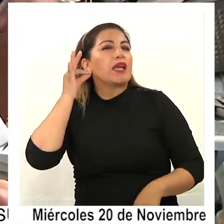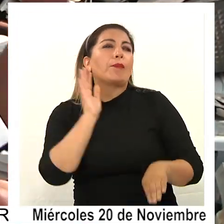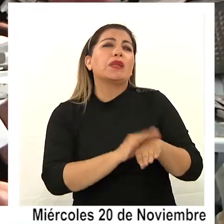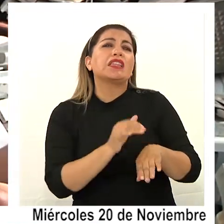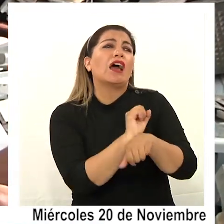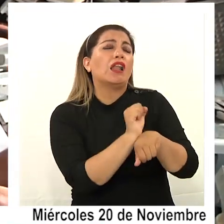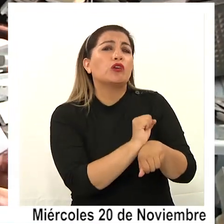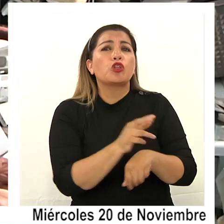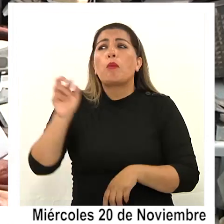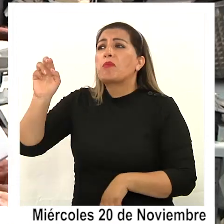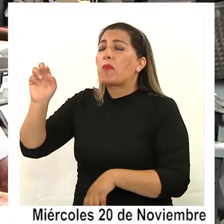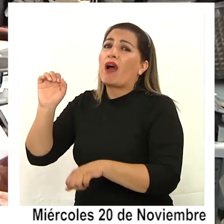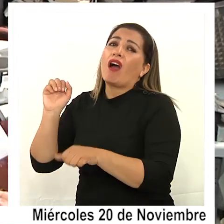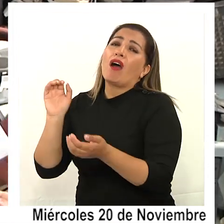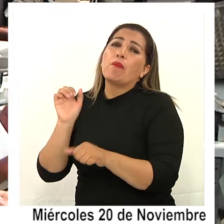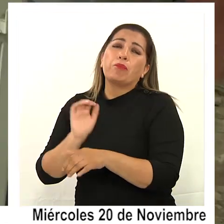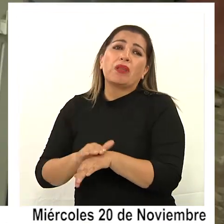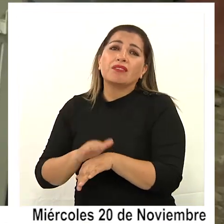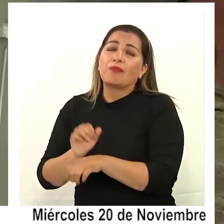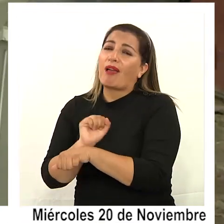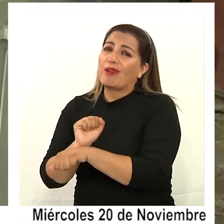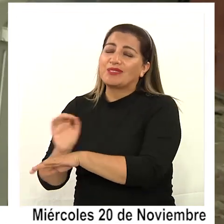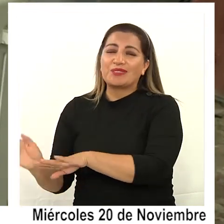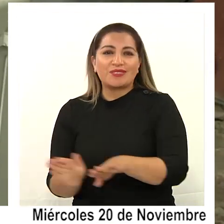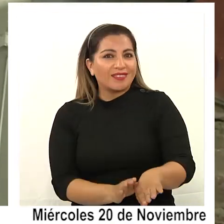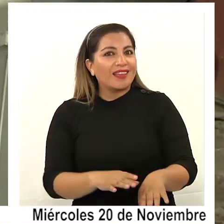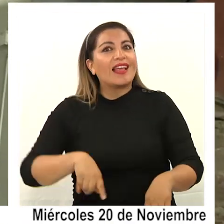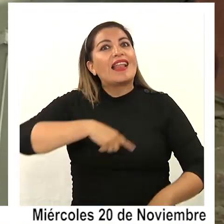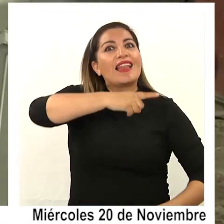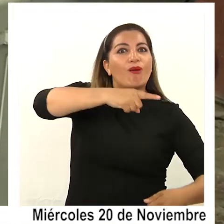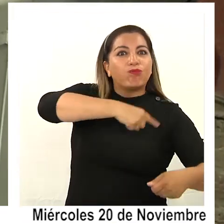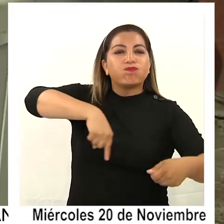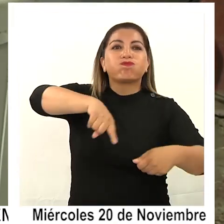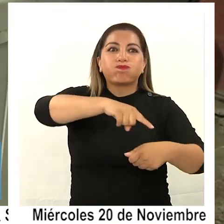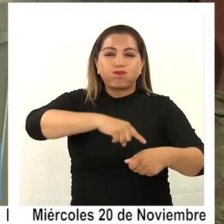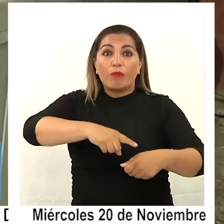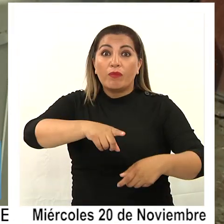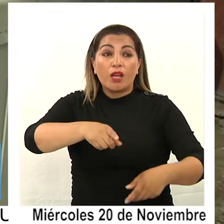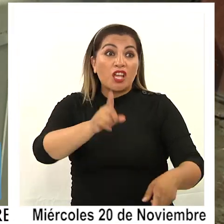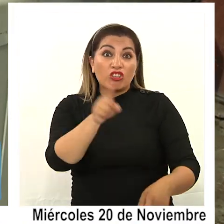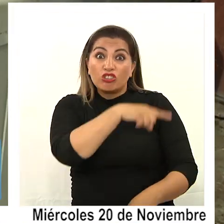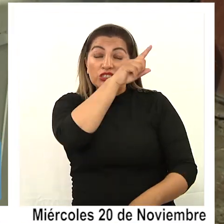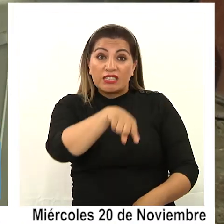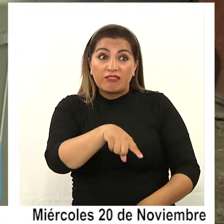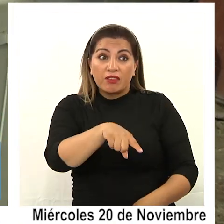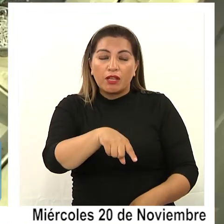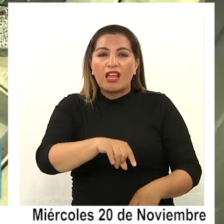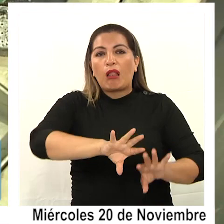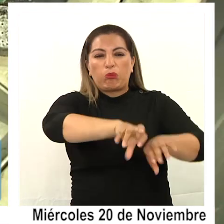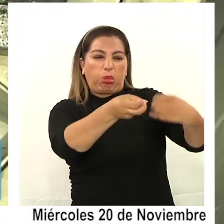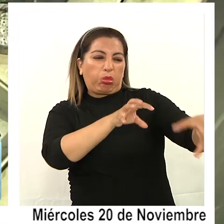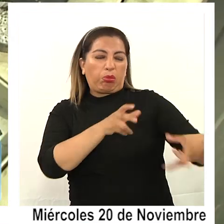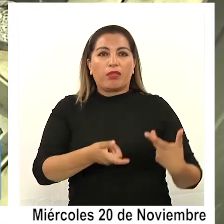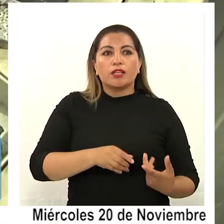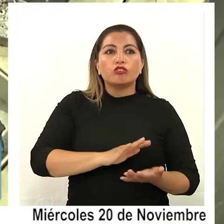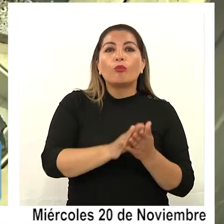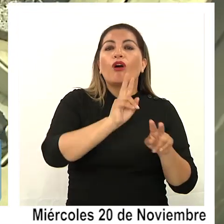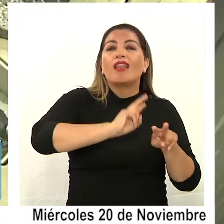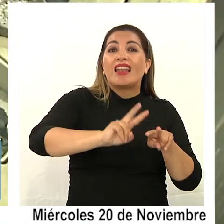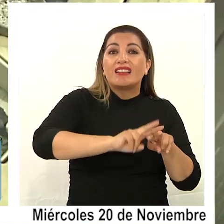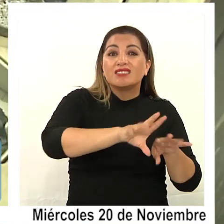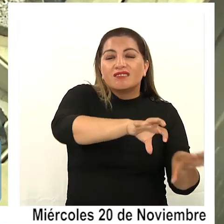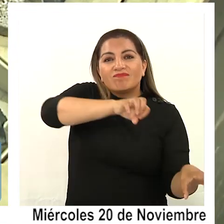preste el auto, que mi papá nos preste, están pagando fletes. Las lavadoras que nos sirven para venderlas se desarman y sus piezas se